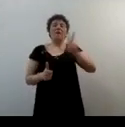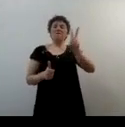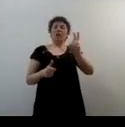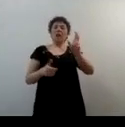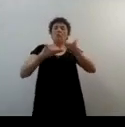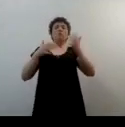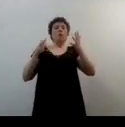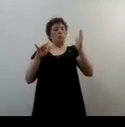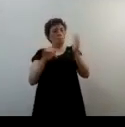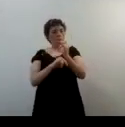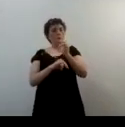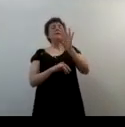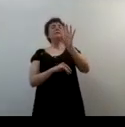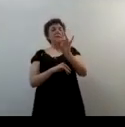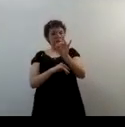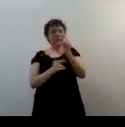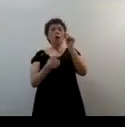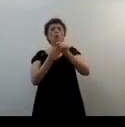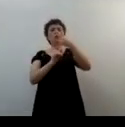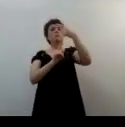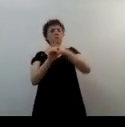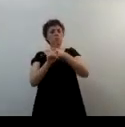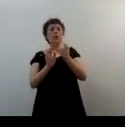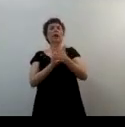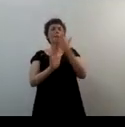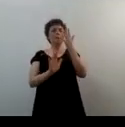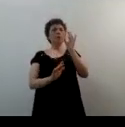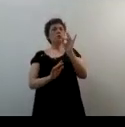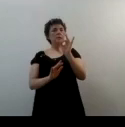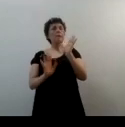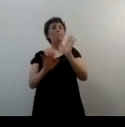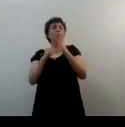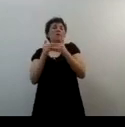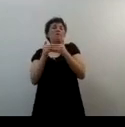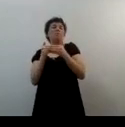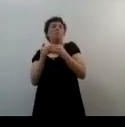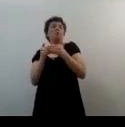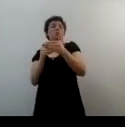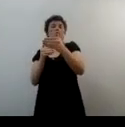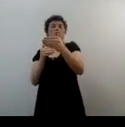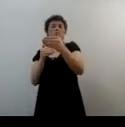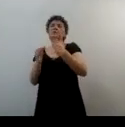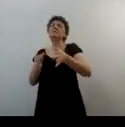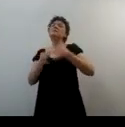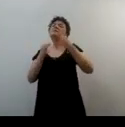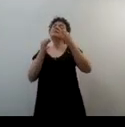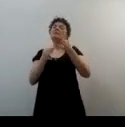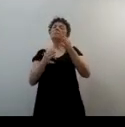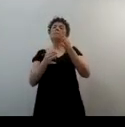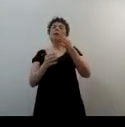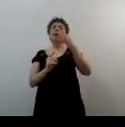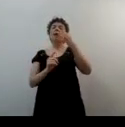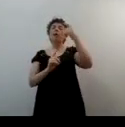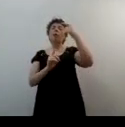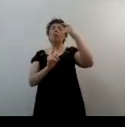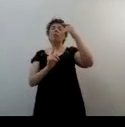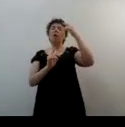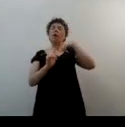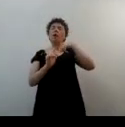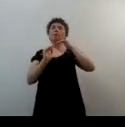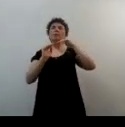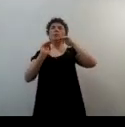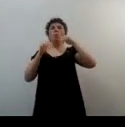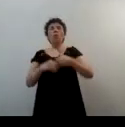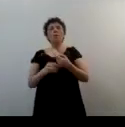peso y te baja la glucosa muy, muy rápido, pero a largo plazo siempre hay un efecto rebote y siempre hay un efecto